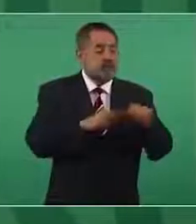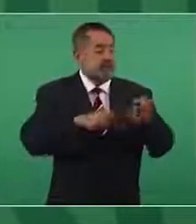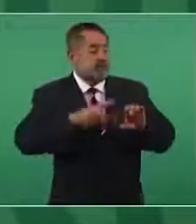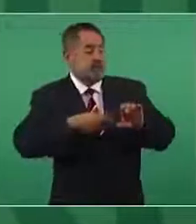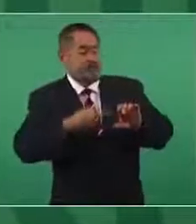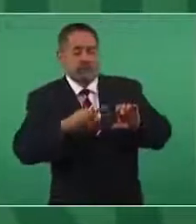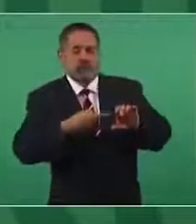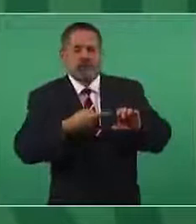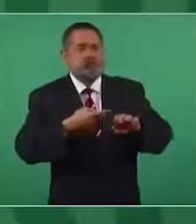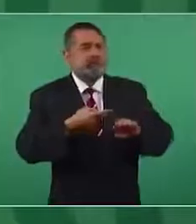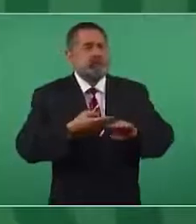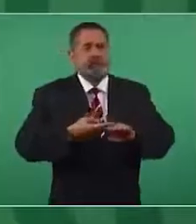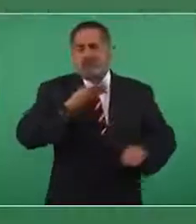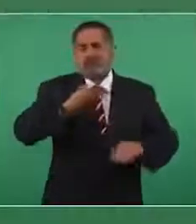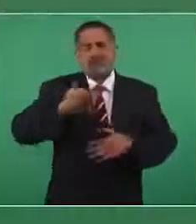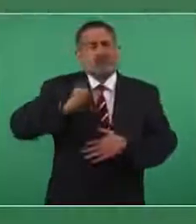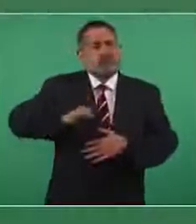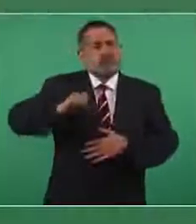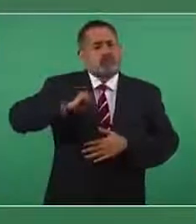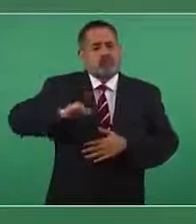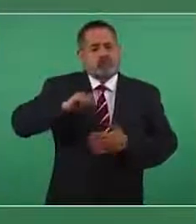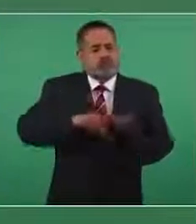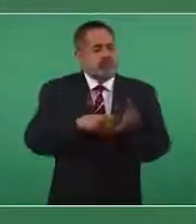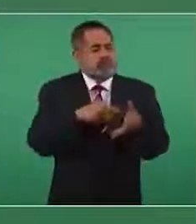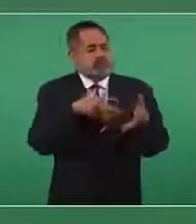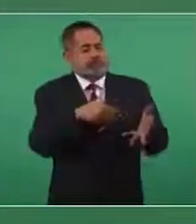muy antiguas y hay que